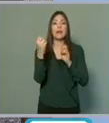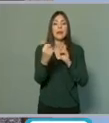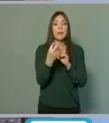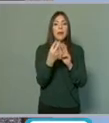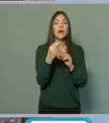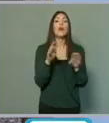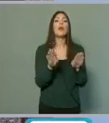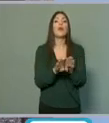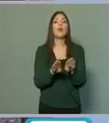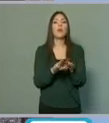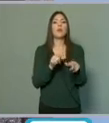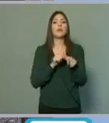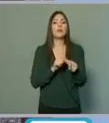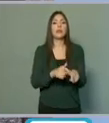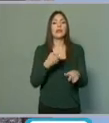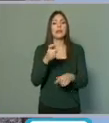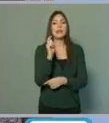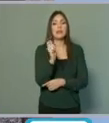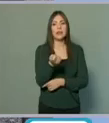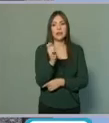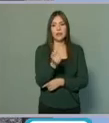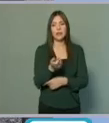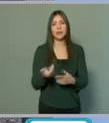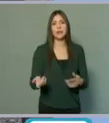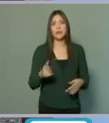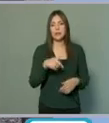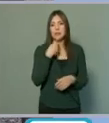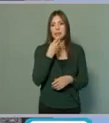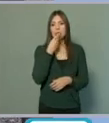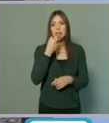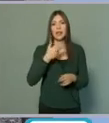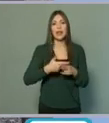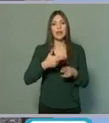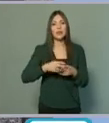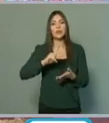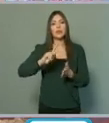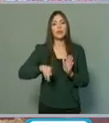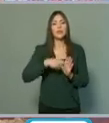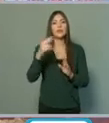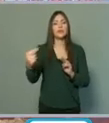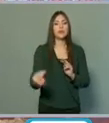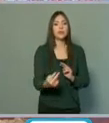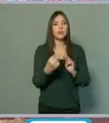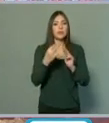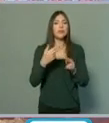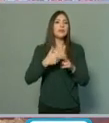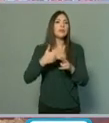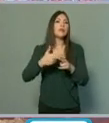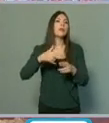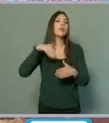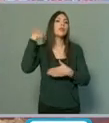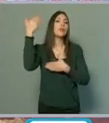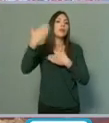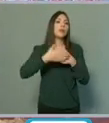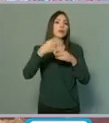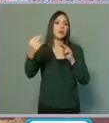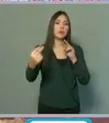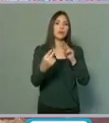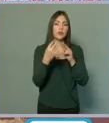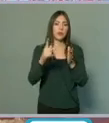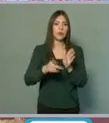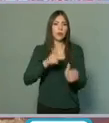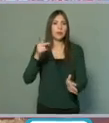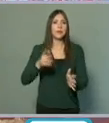se conservó pues en ese significado y significa hasta el reencuentro, ¿no? Hasta la próxima que nos veamos. No nos